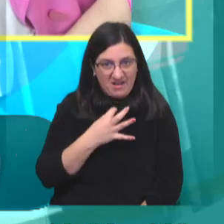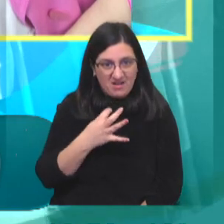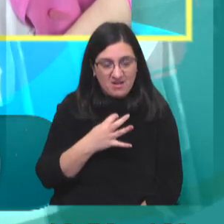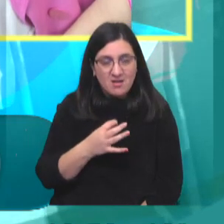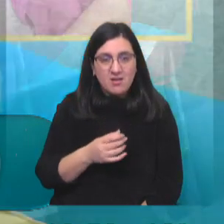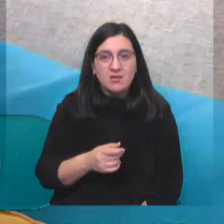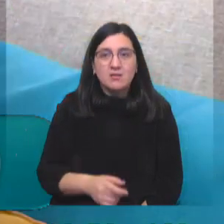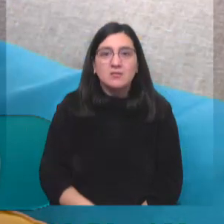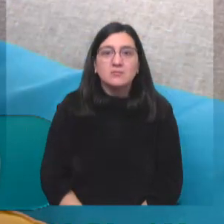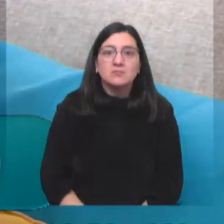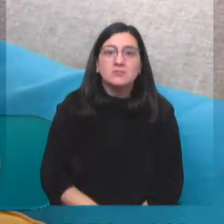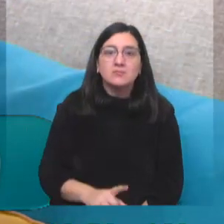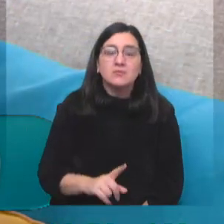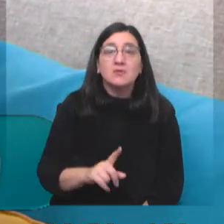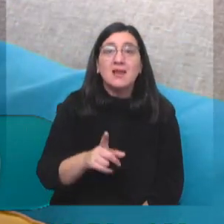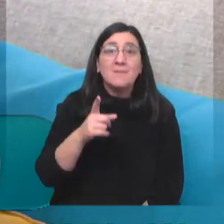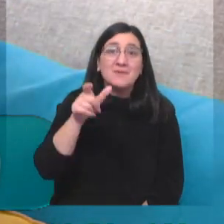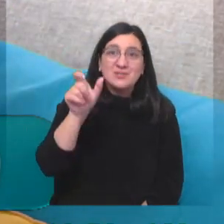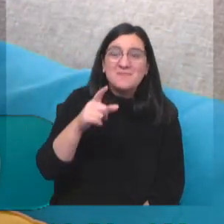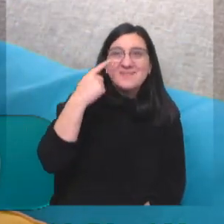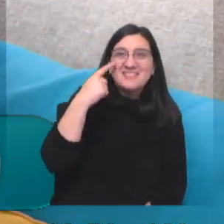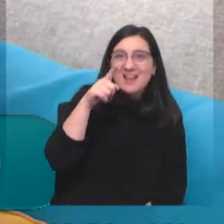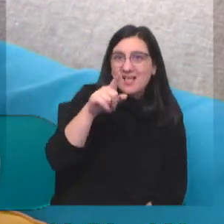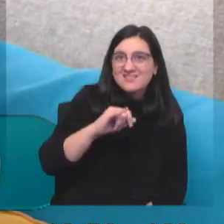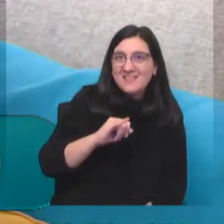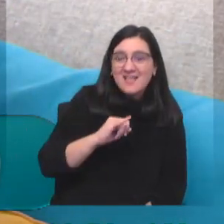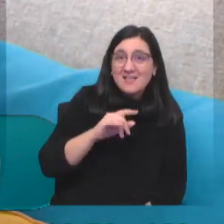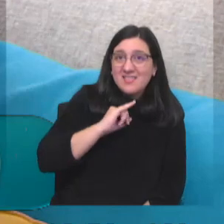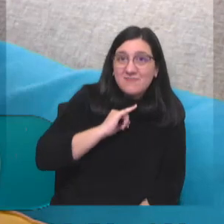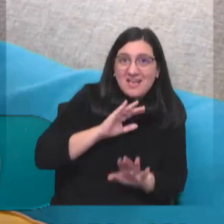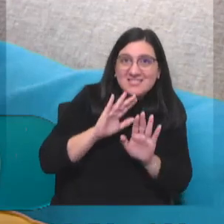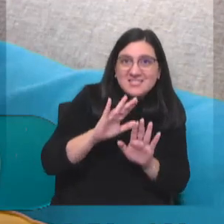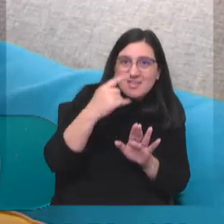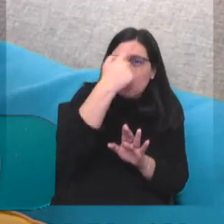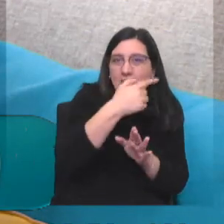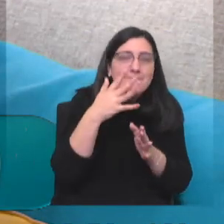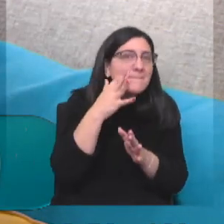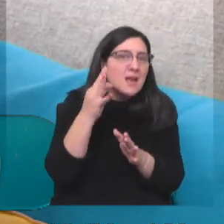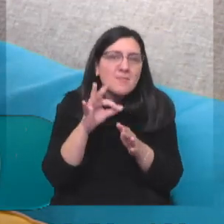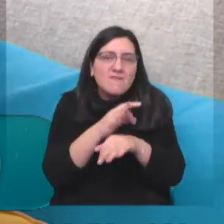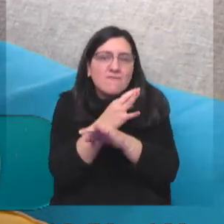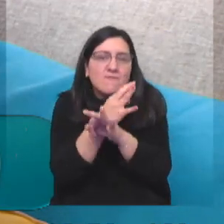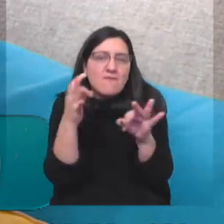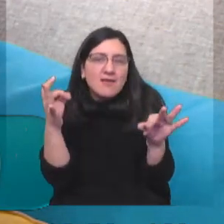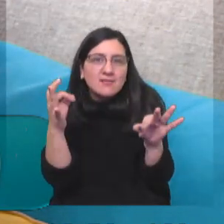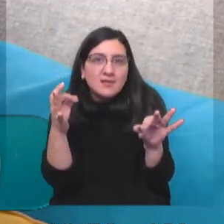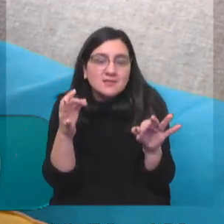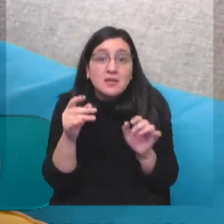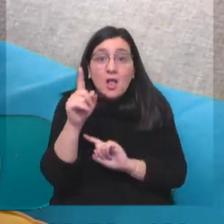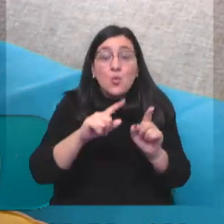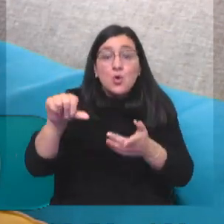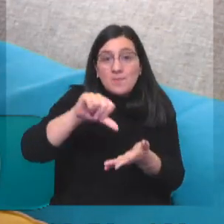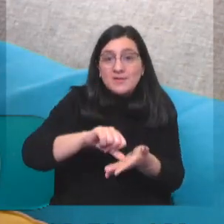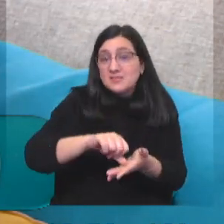identifica, después se frustra porque no tiene esa piel o esos rasgos. Yo no sé si saben, pero hay algunos países en donde